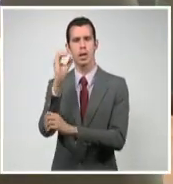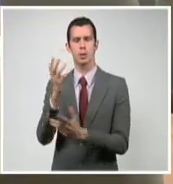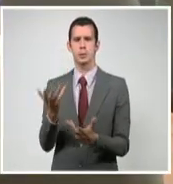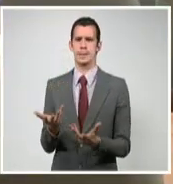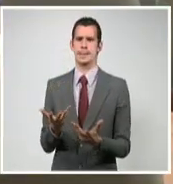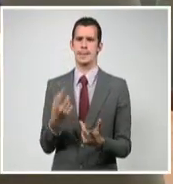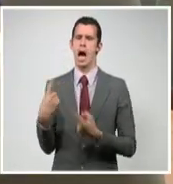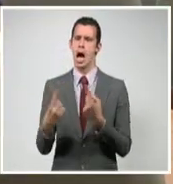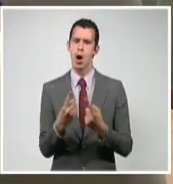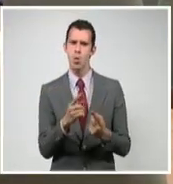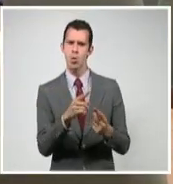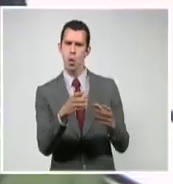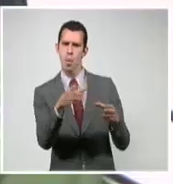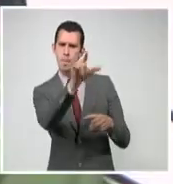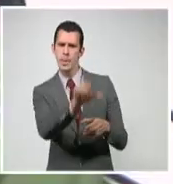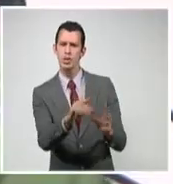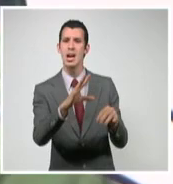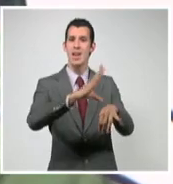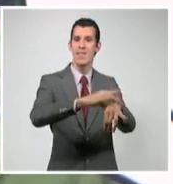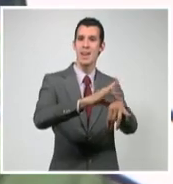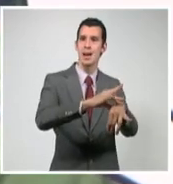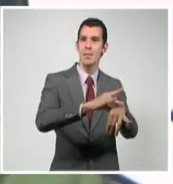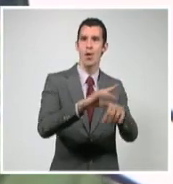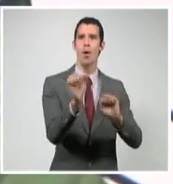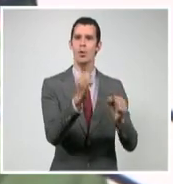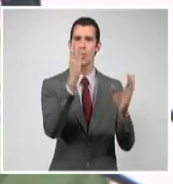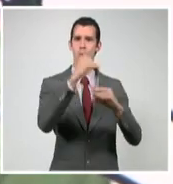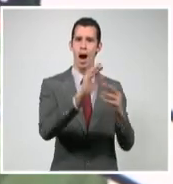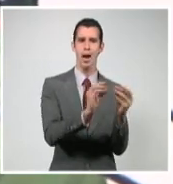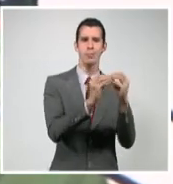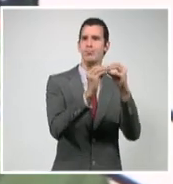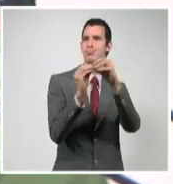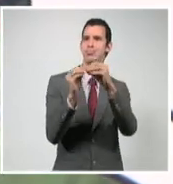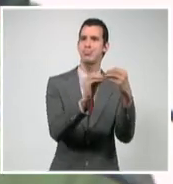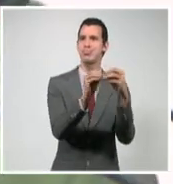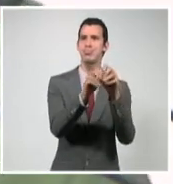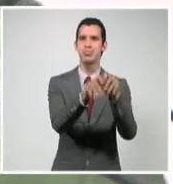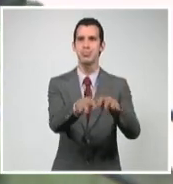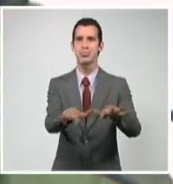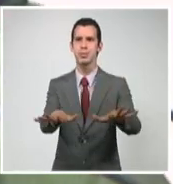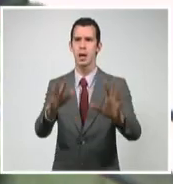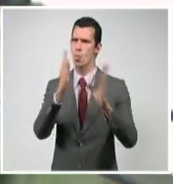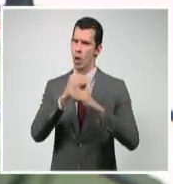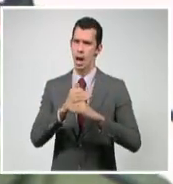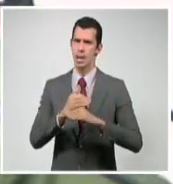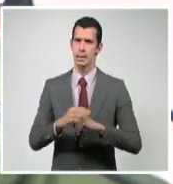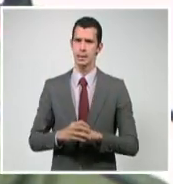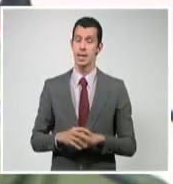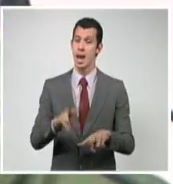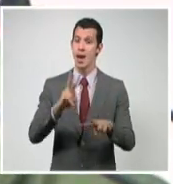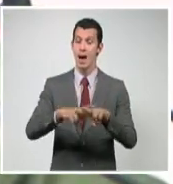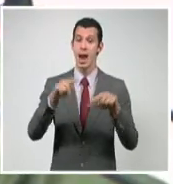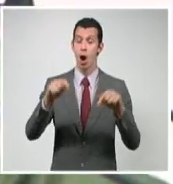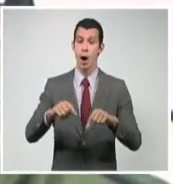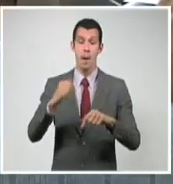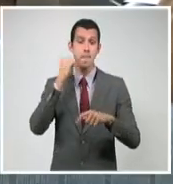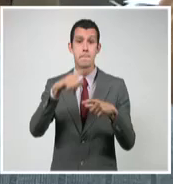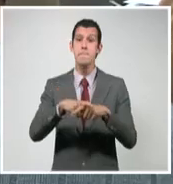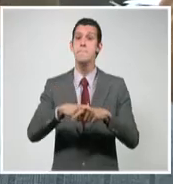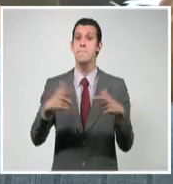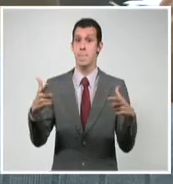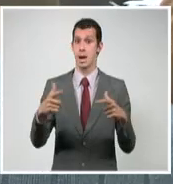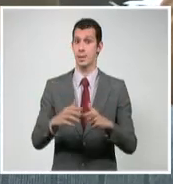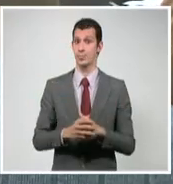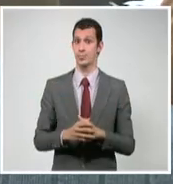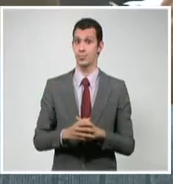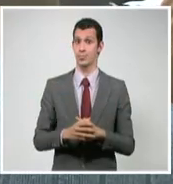170 nuevos casos en todos sus municipios la habana registró el número más alto del país en el día la capital reportó cuatro de los